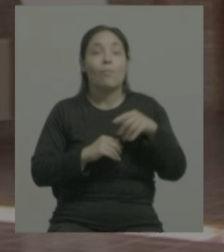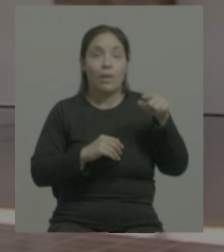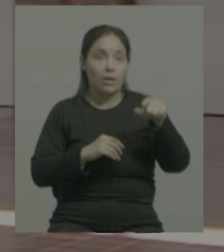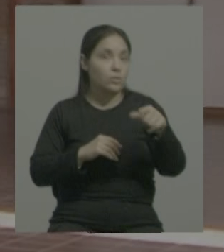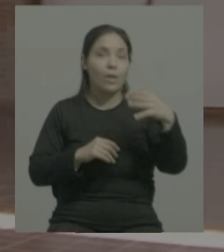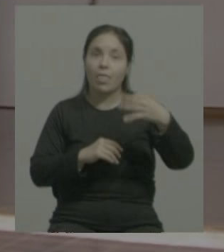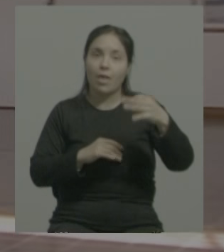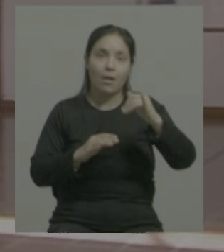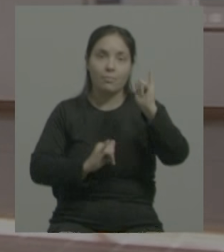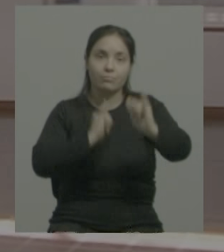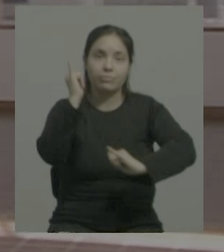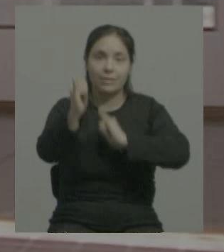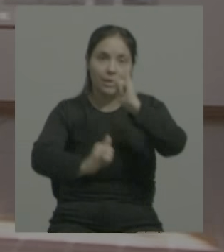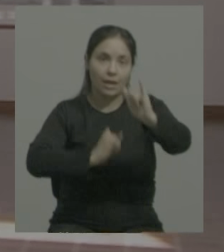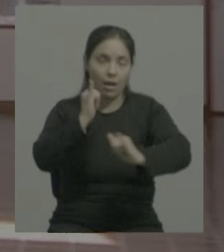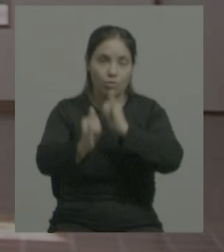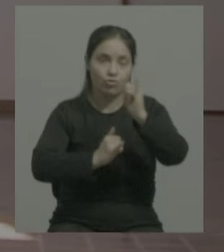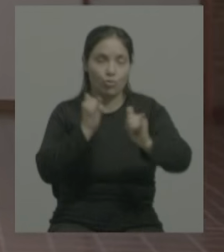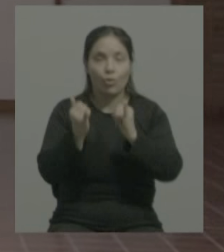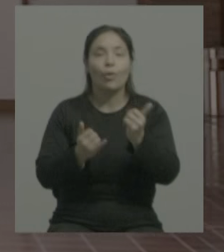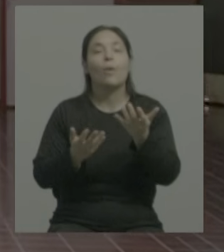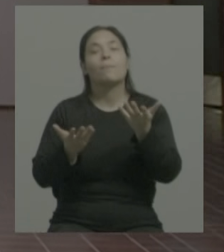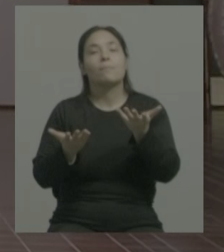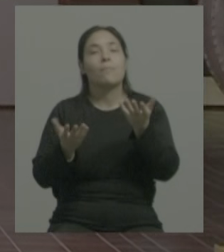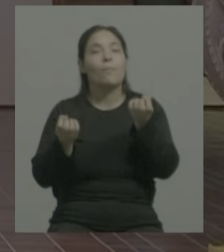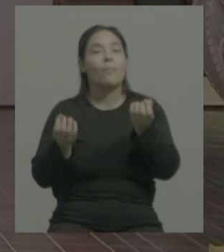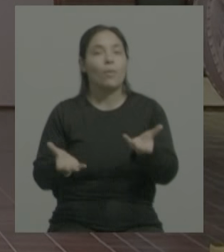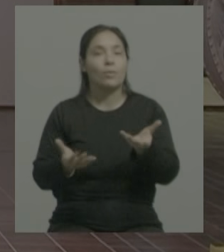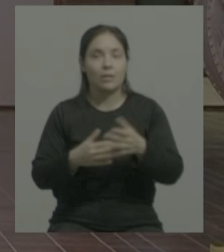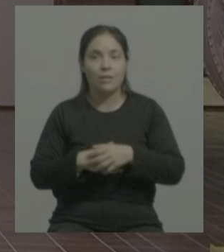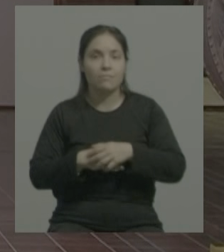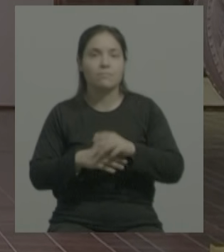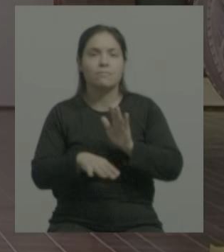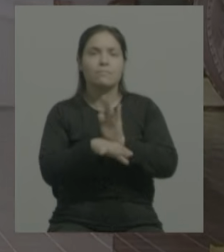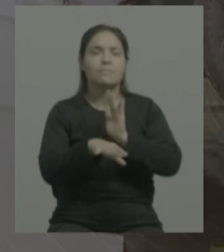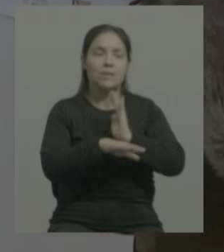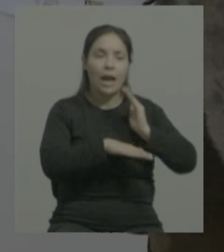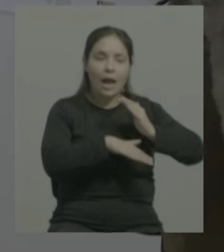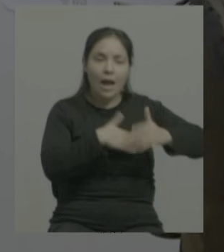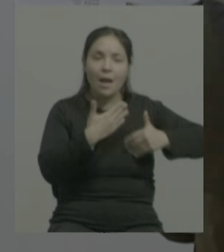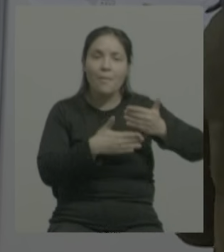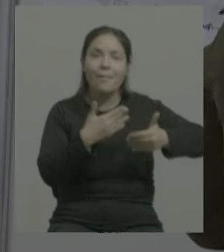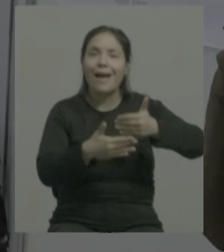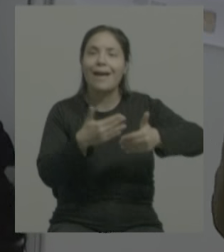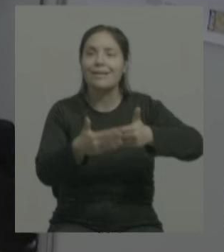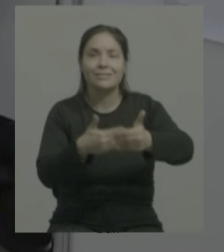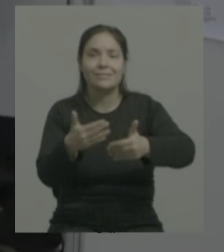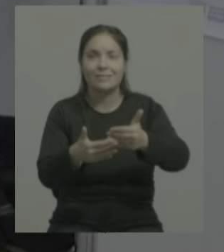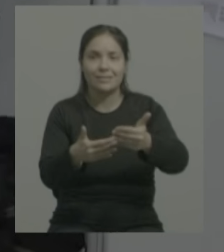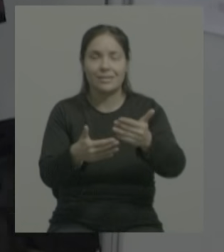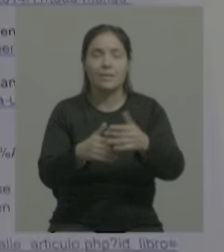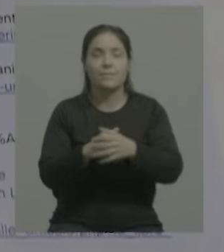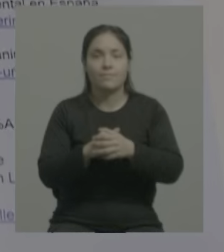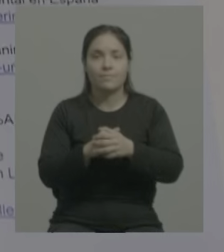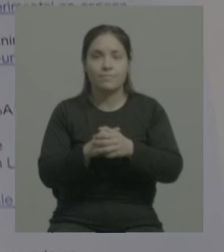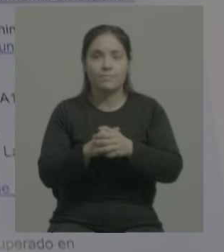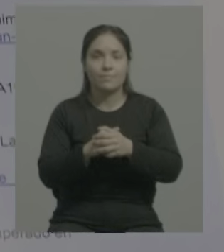hay que plantearlo, ¿no? Porque me parece que eso tiene que ver con un avance en unas posibles lógicas, ¿no?